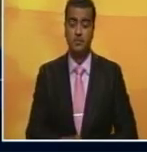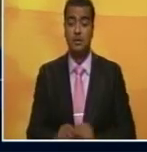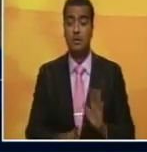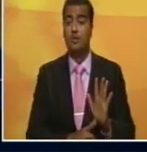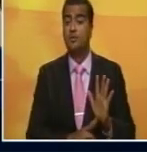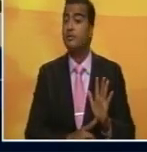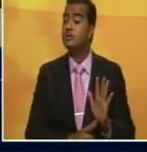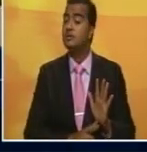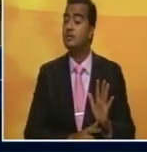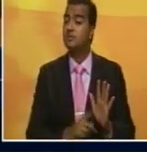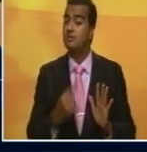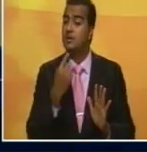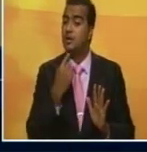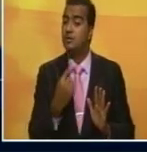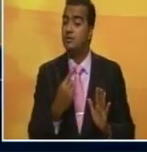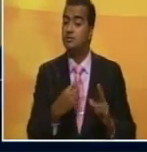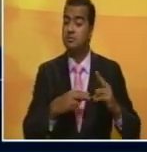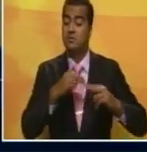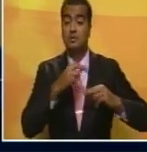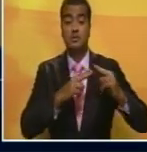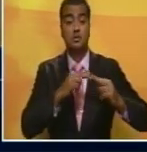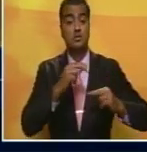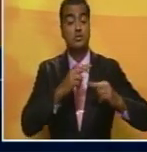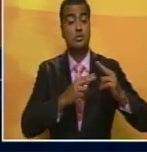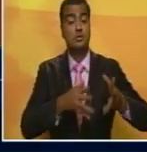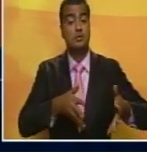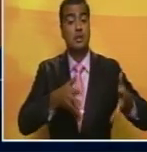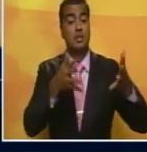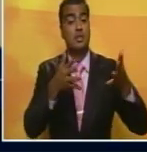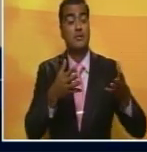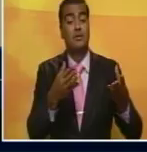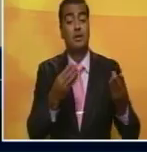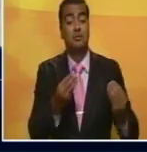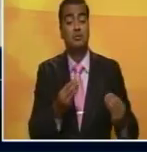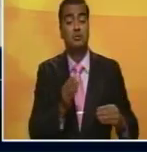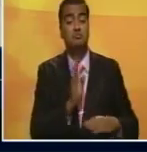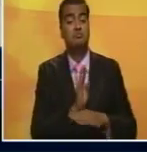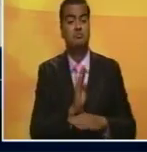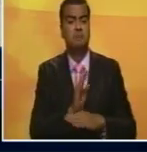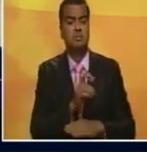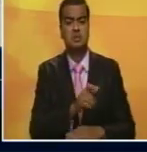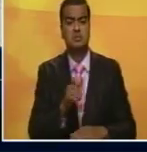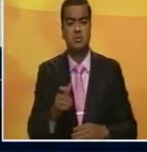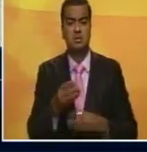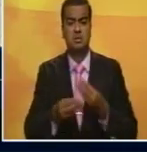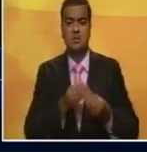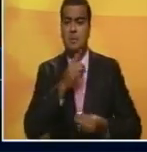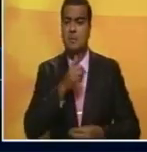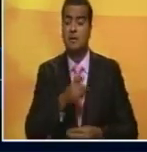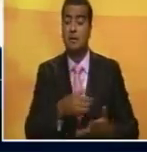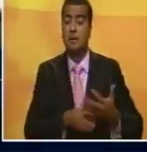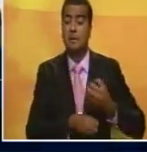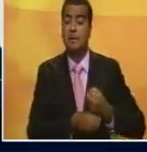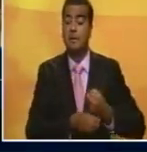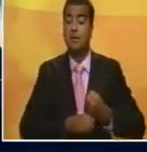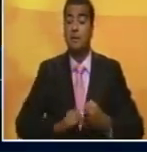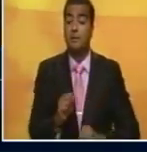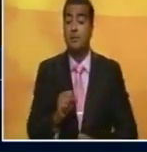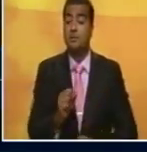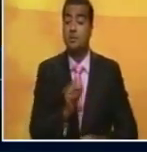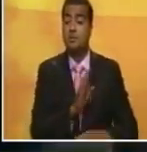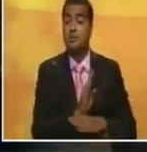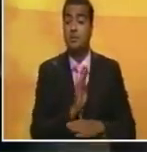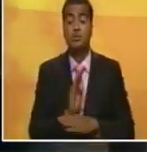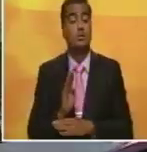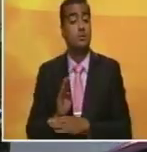de este complejo señalan que la residencia se ha convertido en una guarida de delincuentes y esperan que los efectivos de